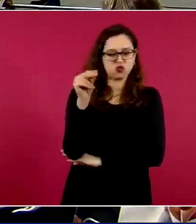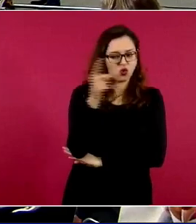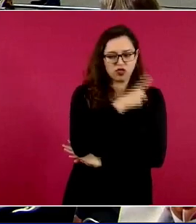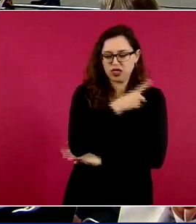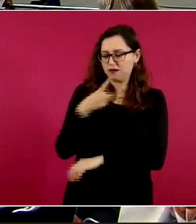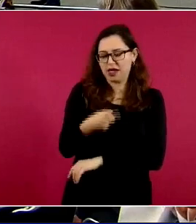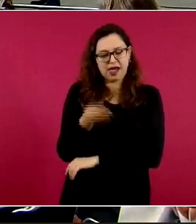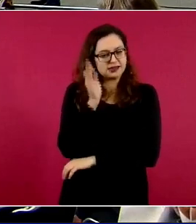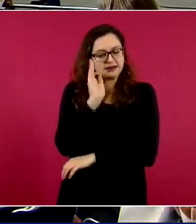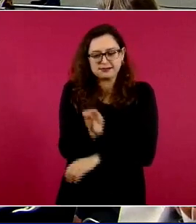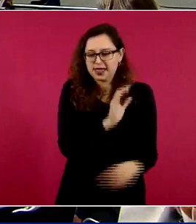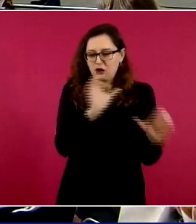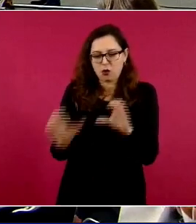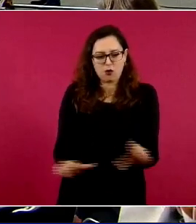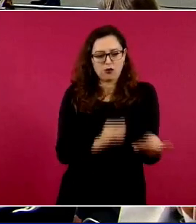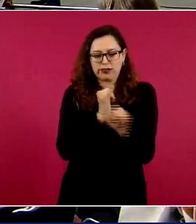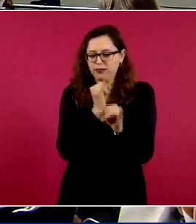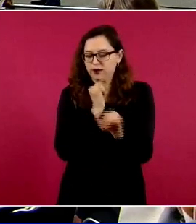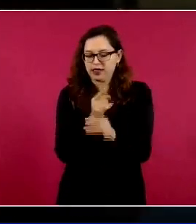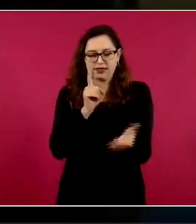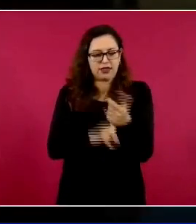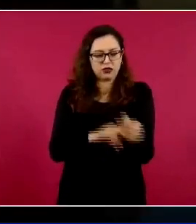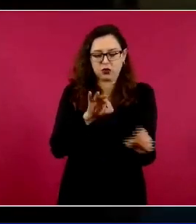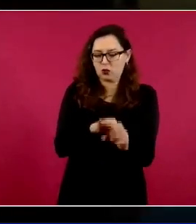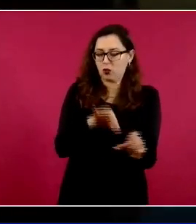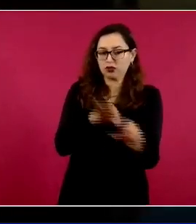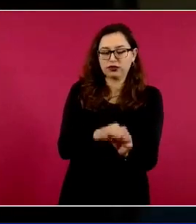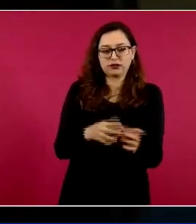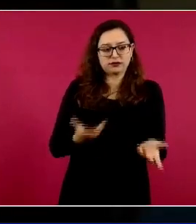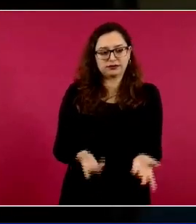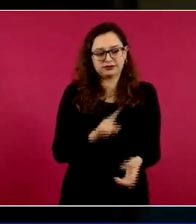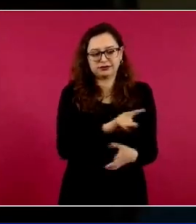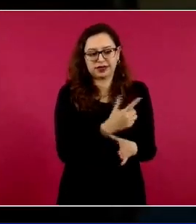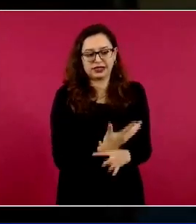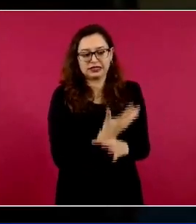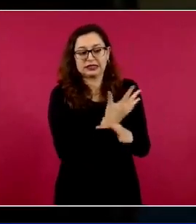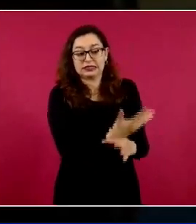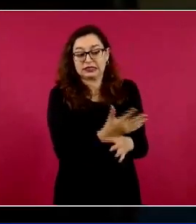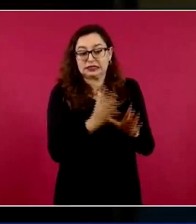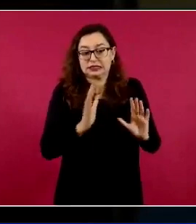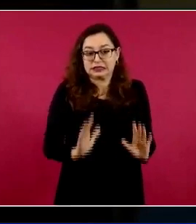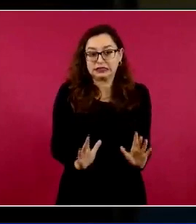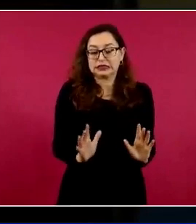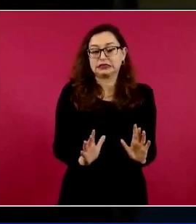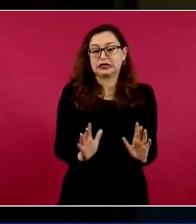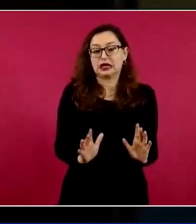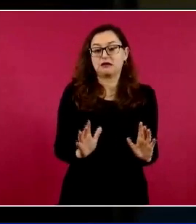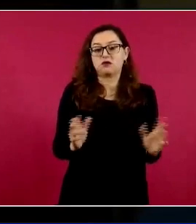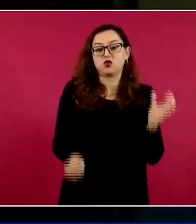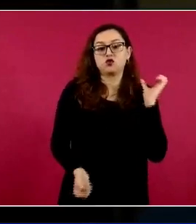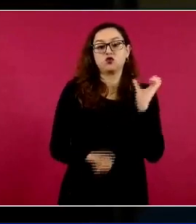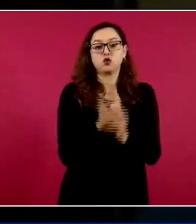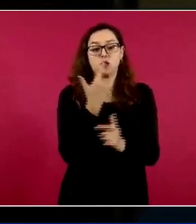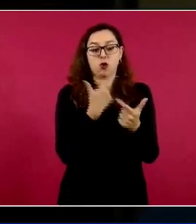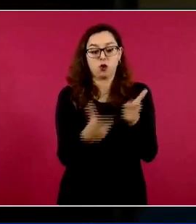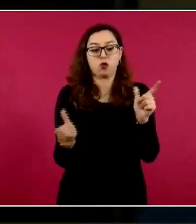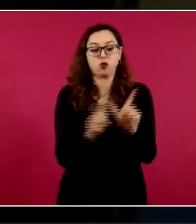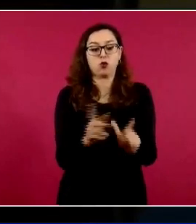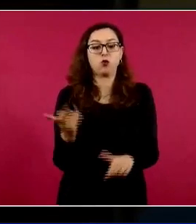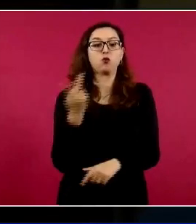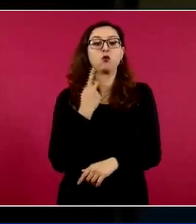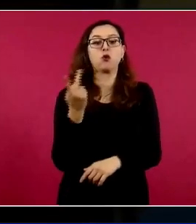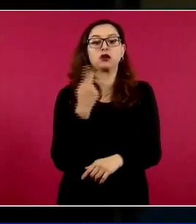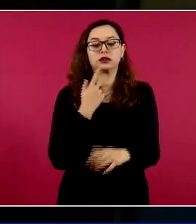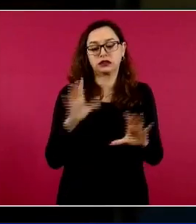electoral. Parte de esta situación lo que mencionan es que en México quieren armar ya un partido que sea muy parecido al republicano